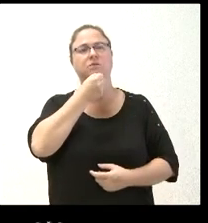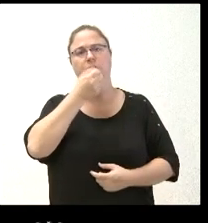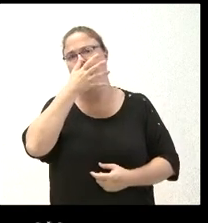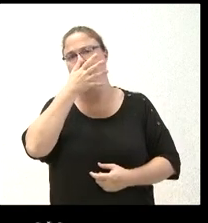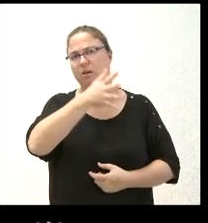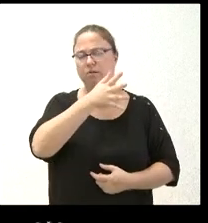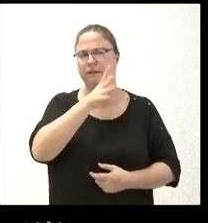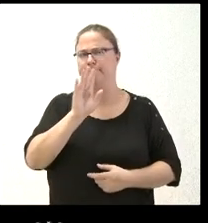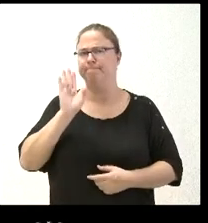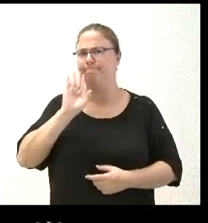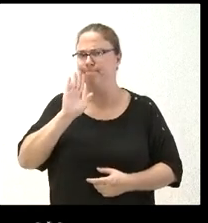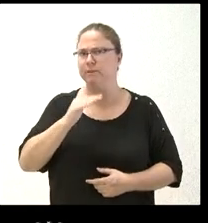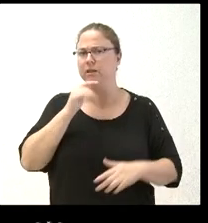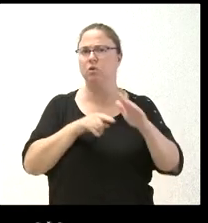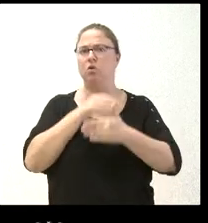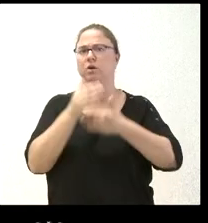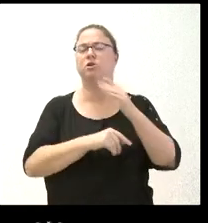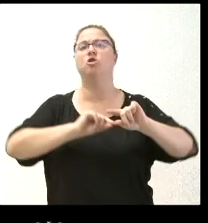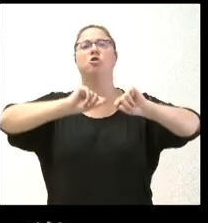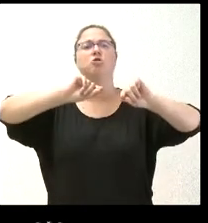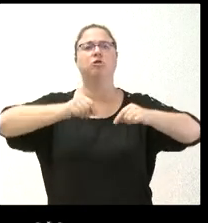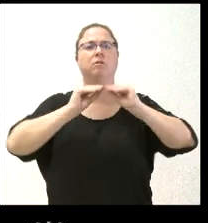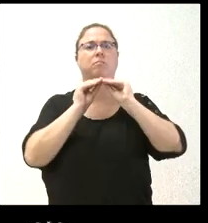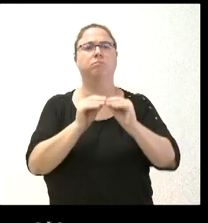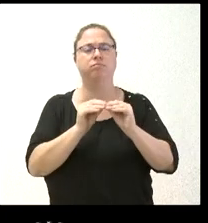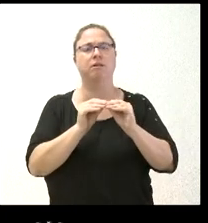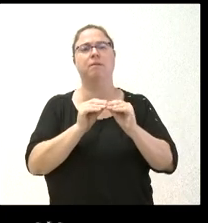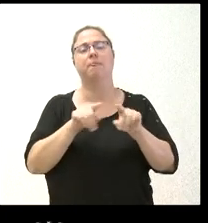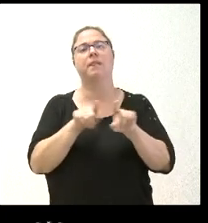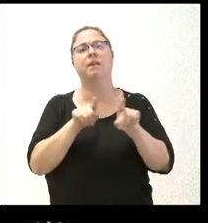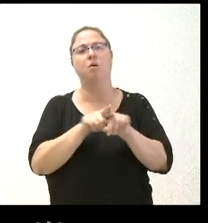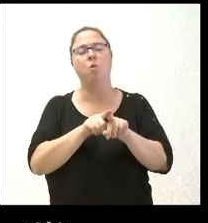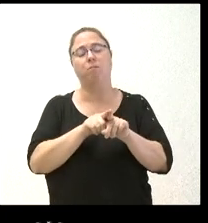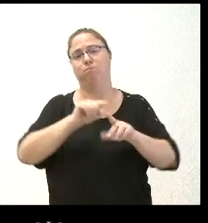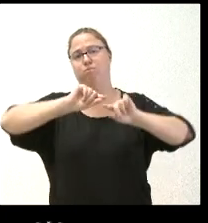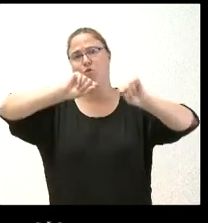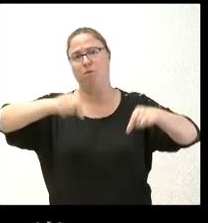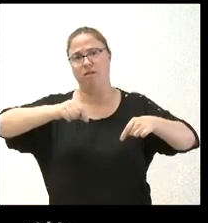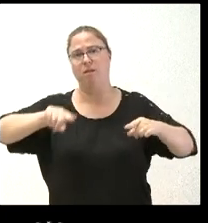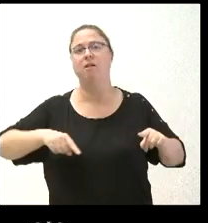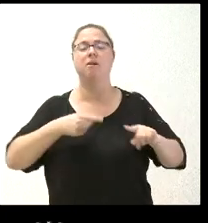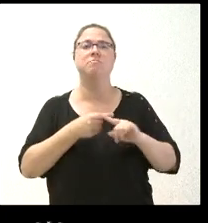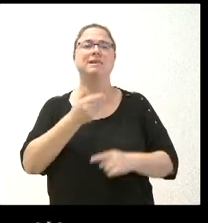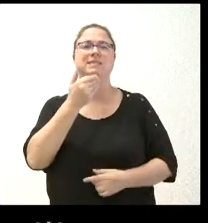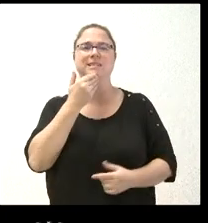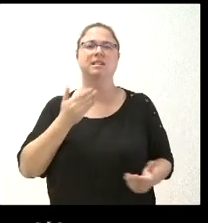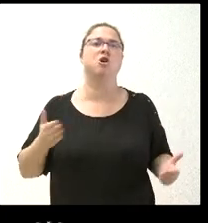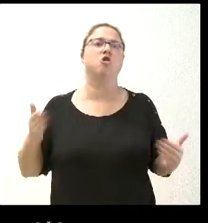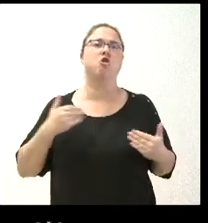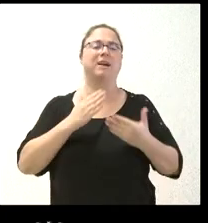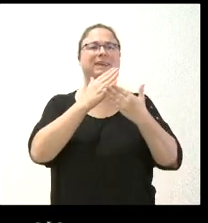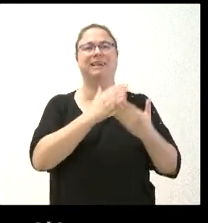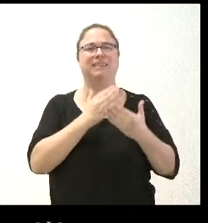irregularidades en la tramitación en la contratación y en ejecución de varias depuradores en la provincia y es que dicen que no existe un estudio